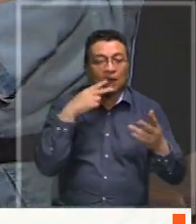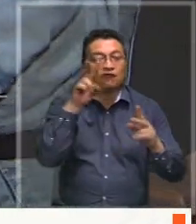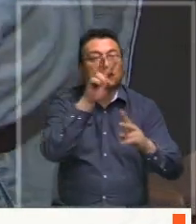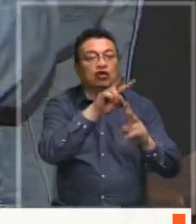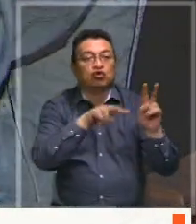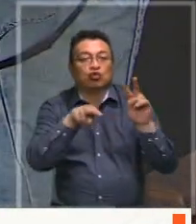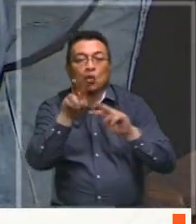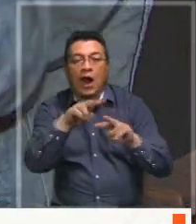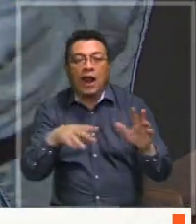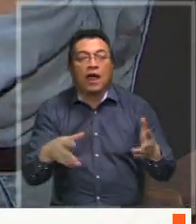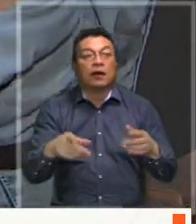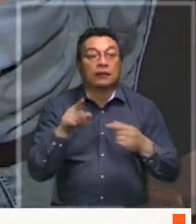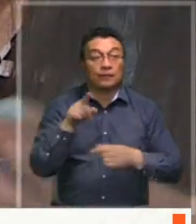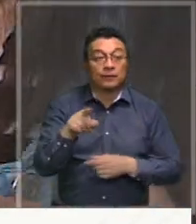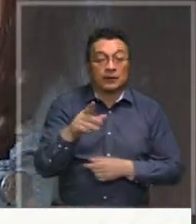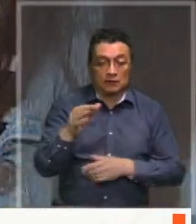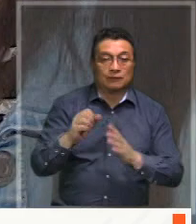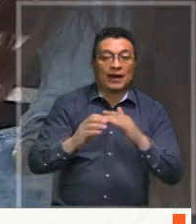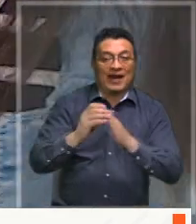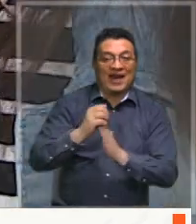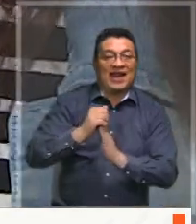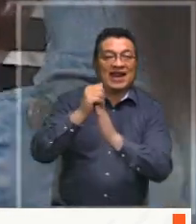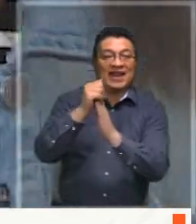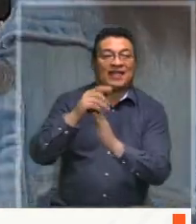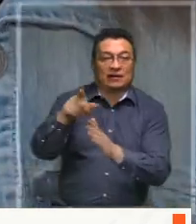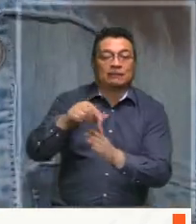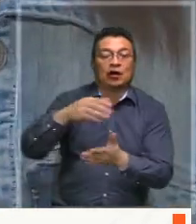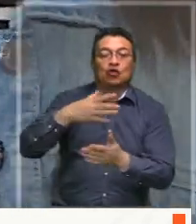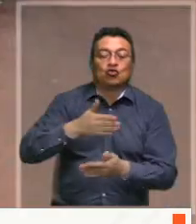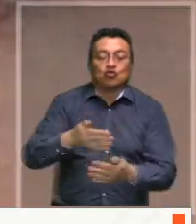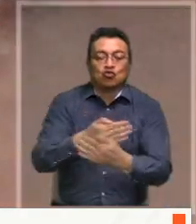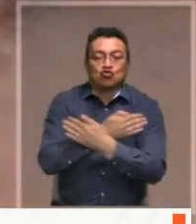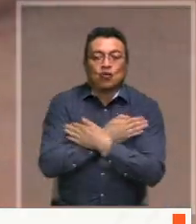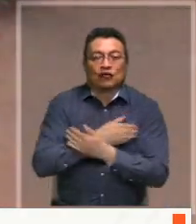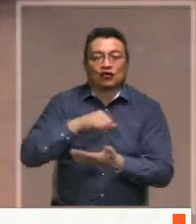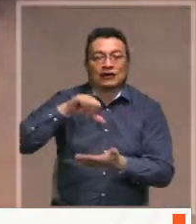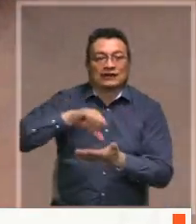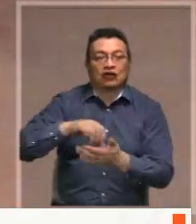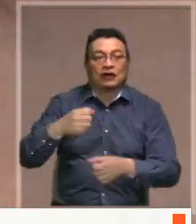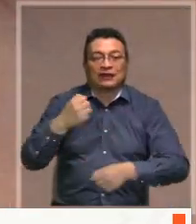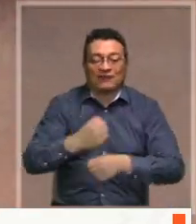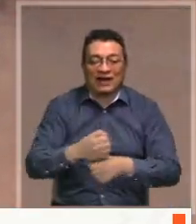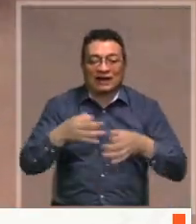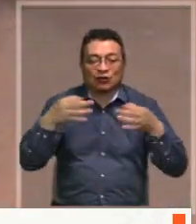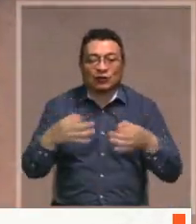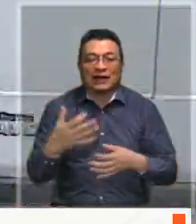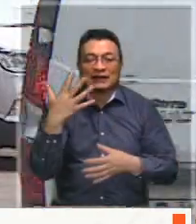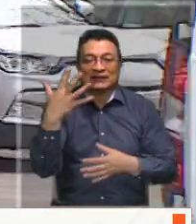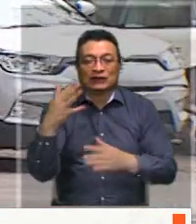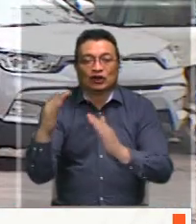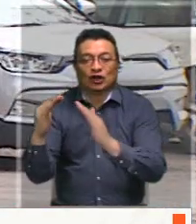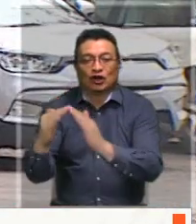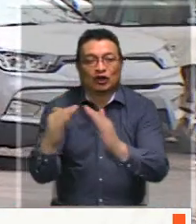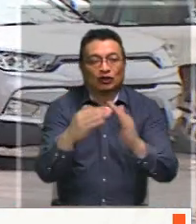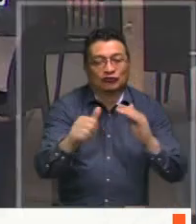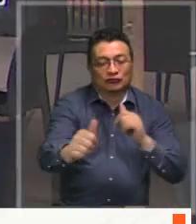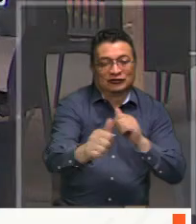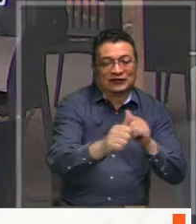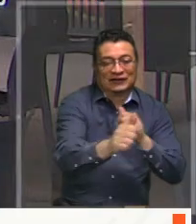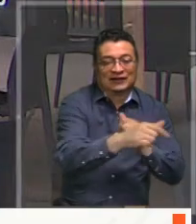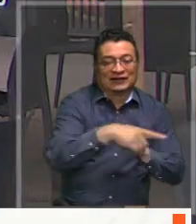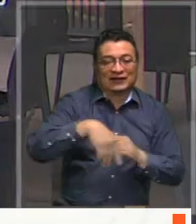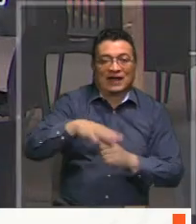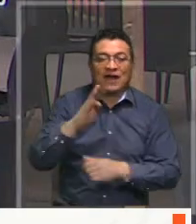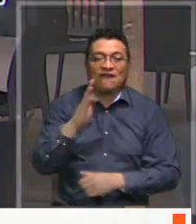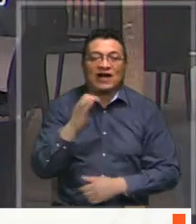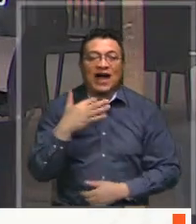Francisca Fernández lidera la Federación Nuestro Centro, que se ha dedicado a trabajar en la seguridad de 5 barrios aledaños a la Plaza Baquedano. Si